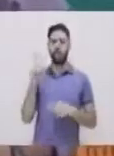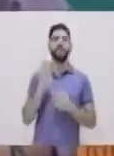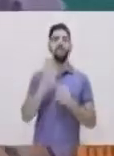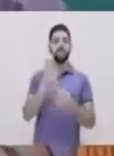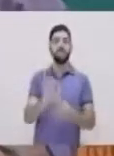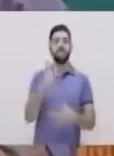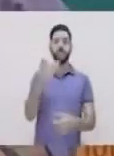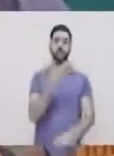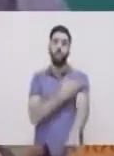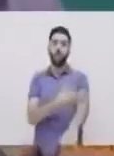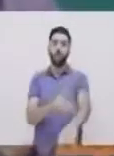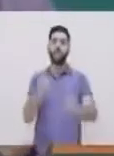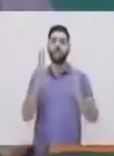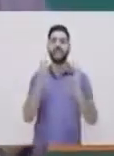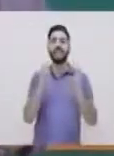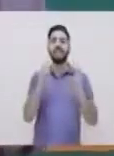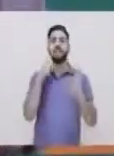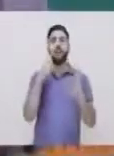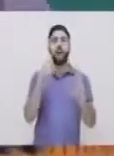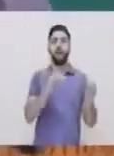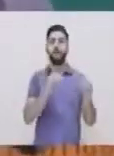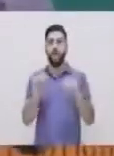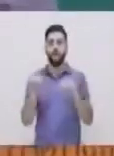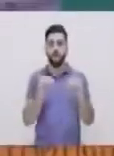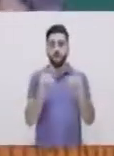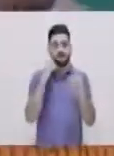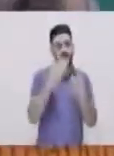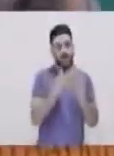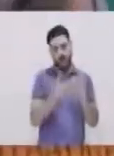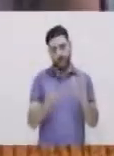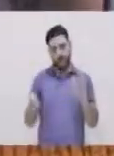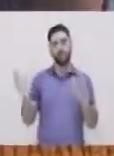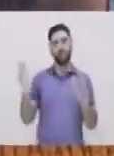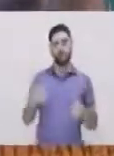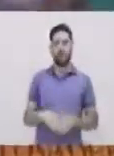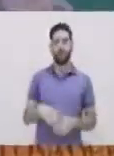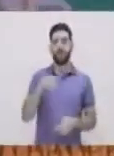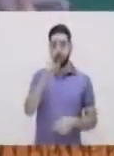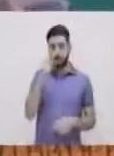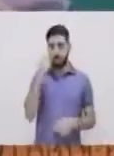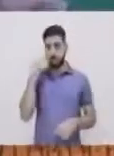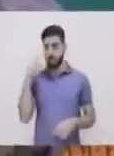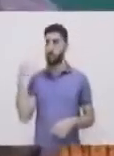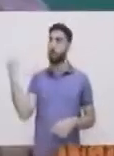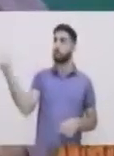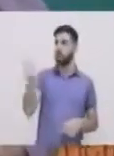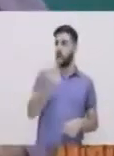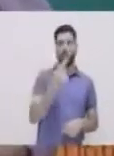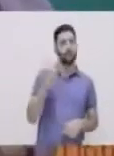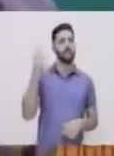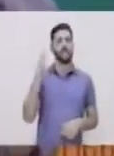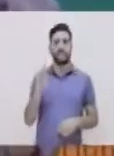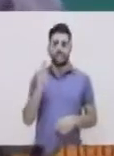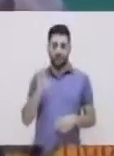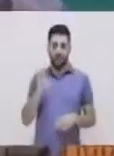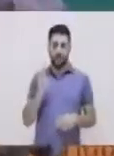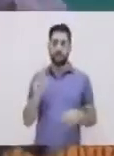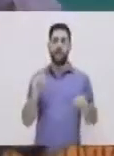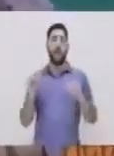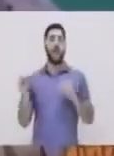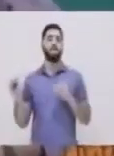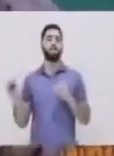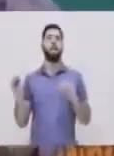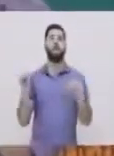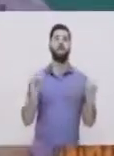continuación a algunos temas acerca del movimiento. Si tú observas todo a tu alrededor, está en movimiento. Ahora bien,